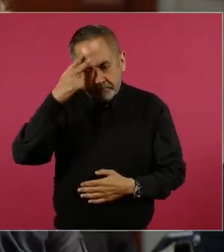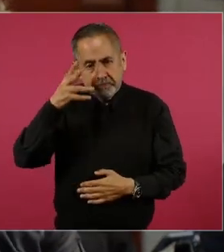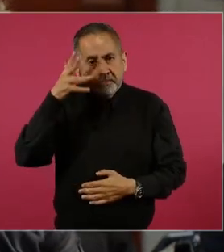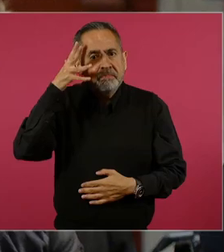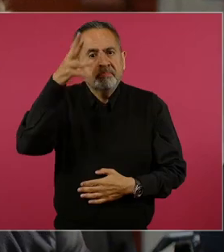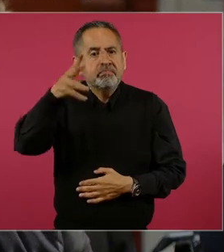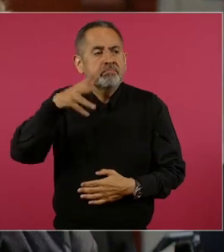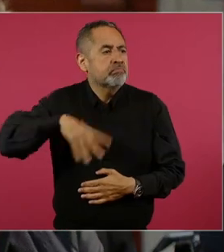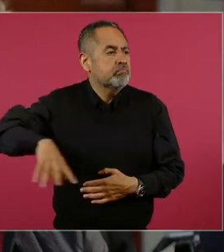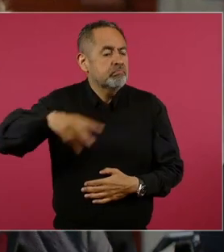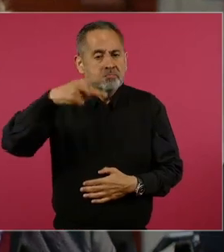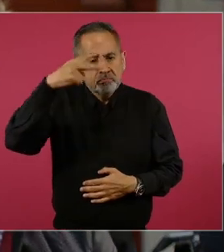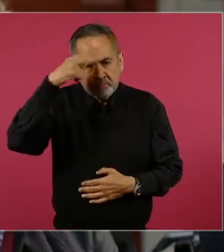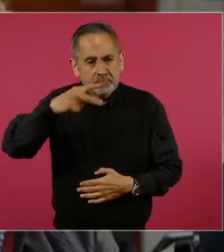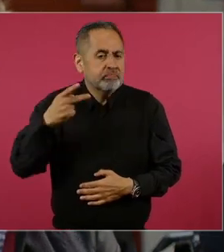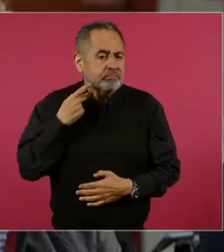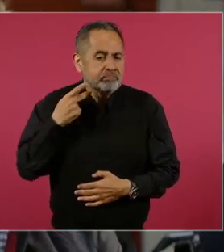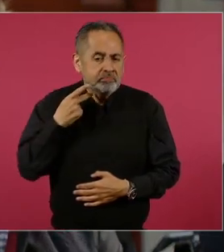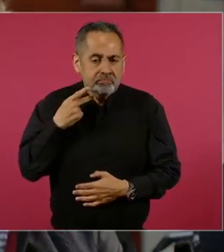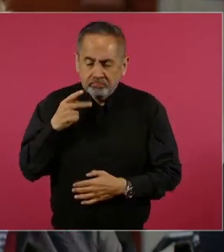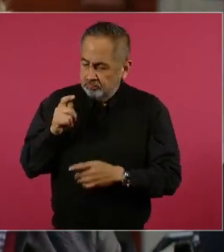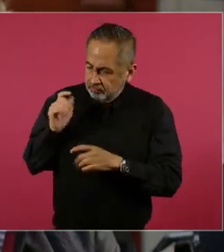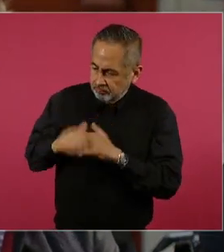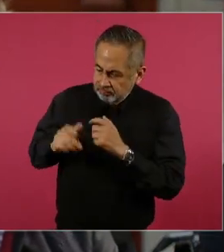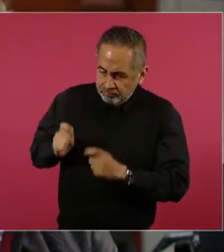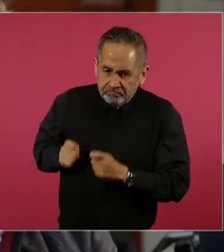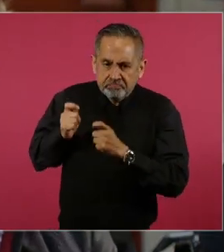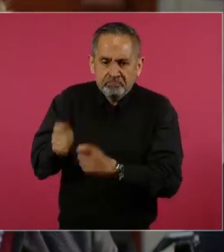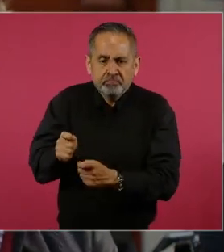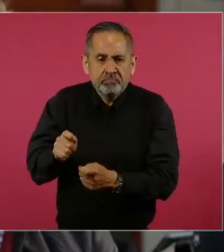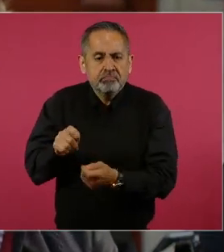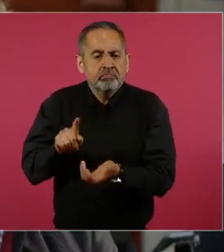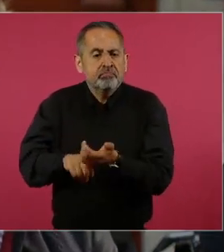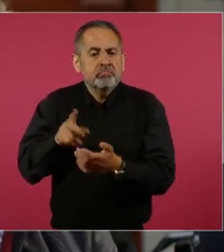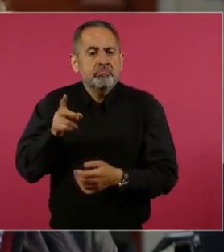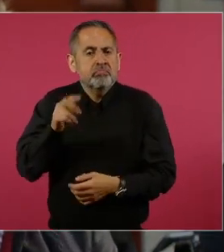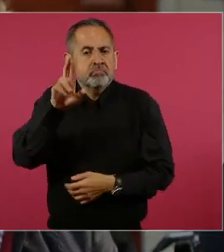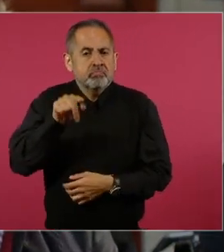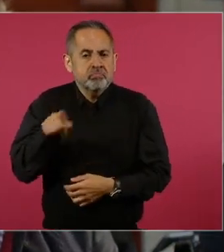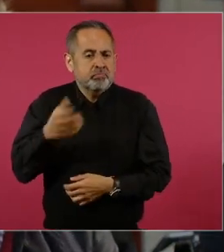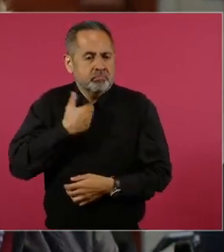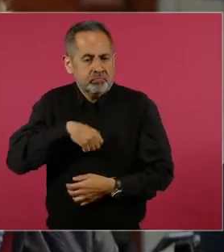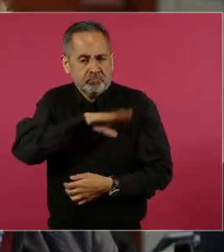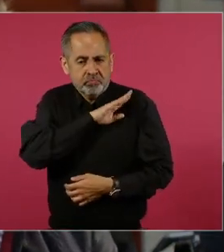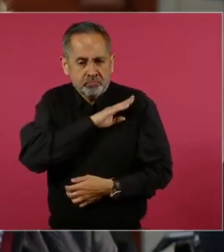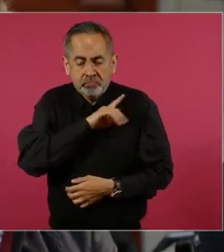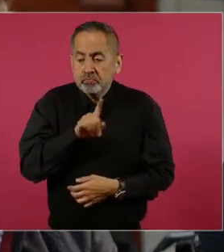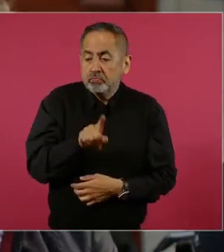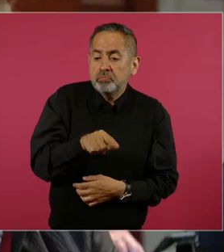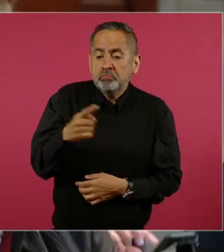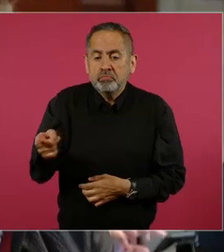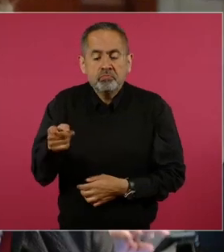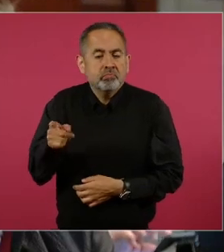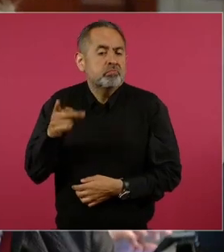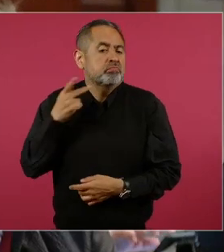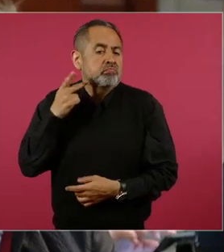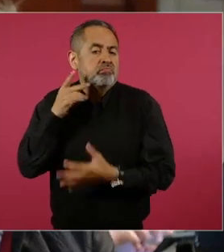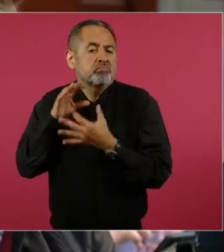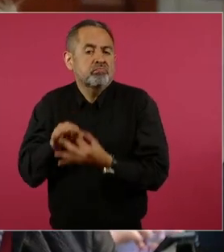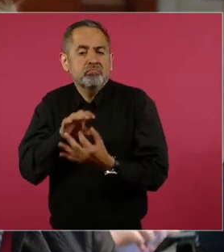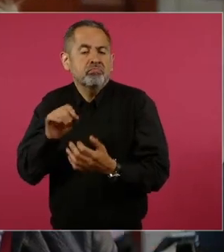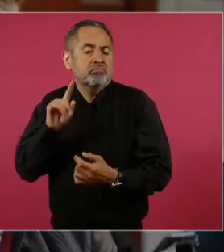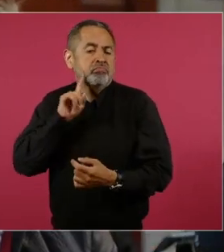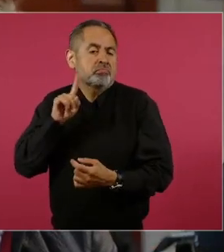futuro político dentro de la continuidad que va a tener la doctora Claudia Sheinbaum de la política feminista, de